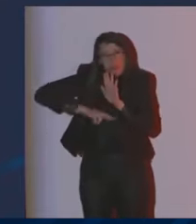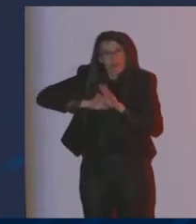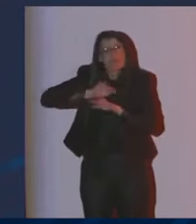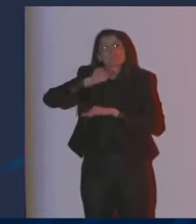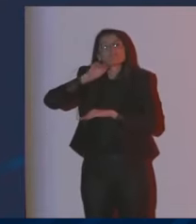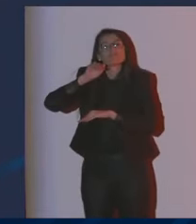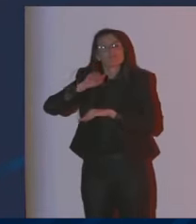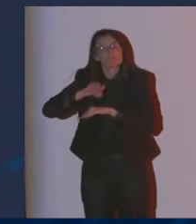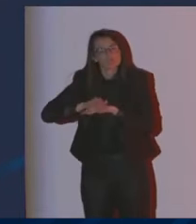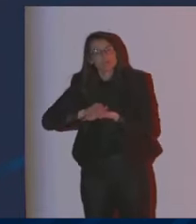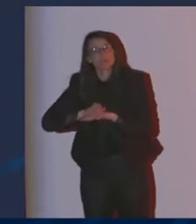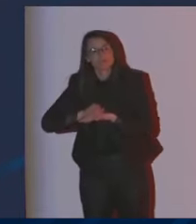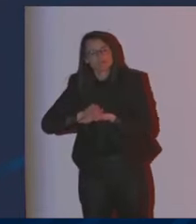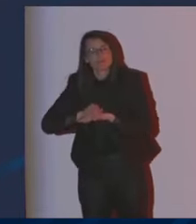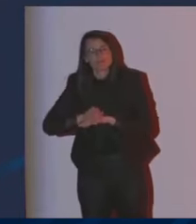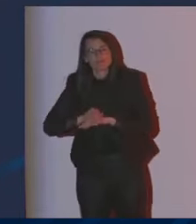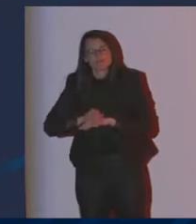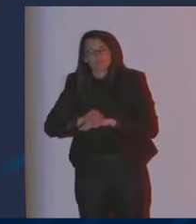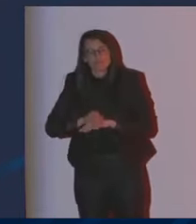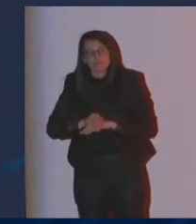cumplirse.